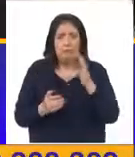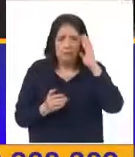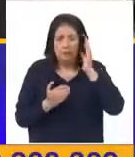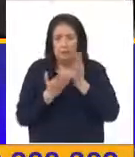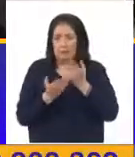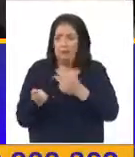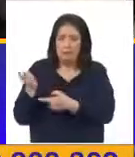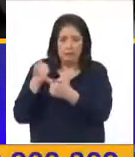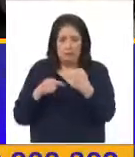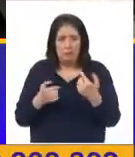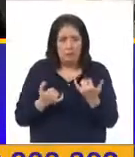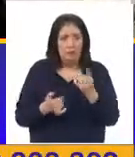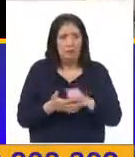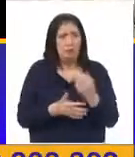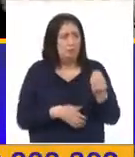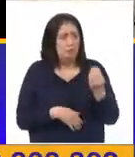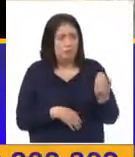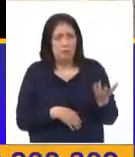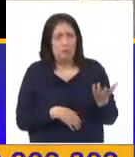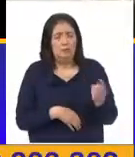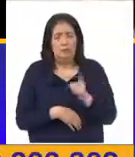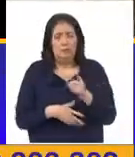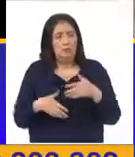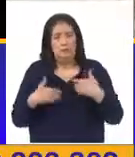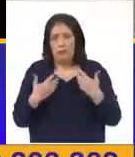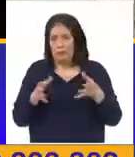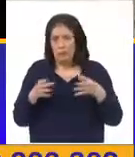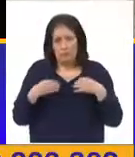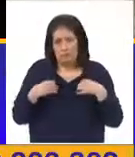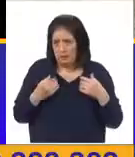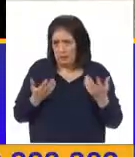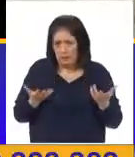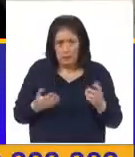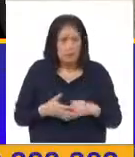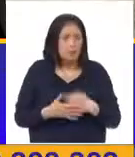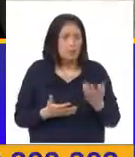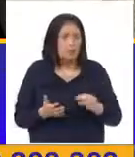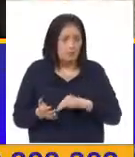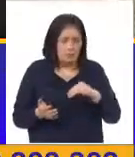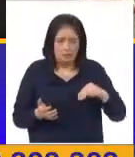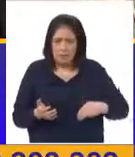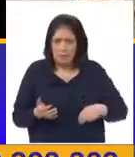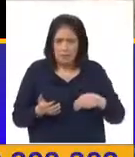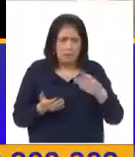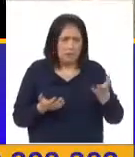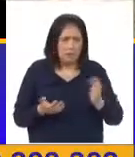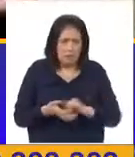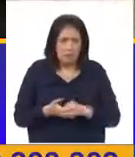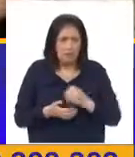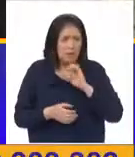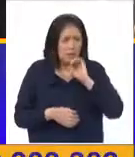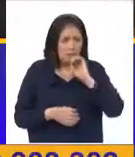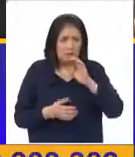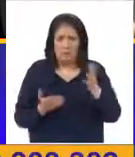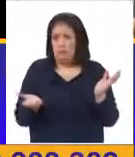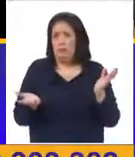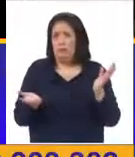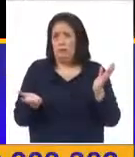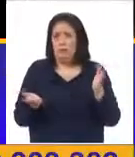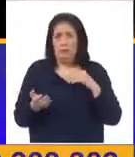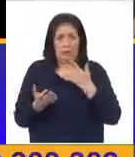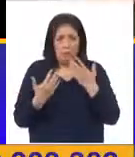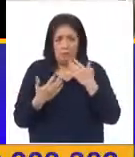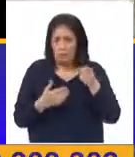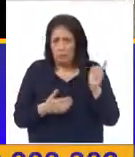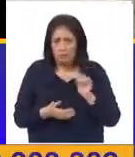ahora, porque realmente no se puede admitir que el canciller haya dicho las barbaridades que ha dicho,